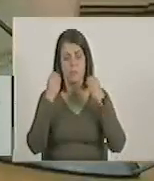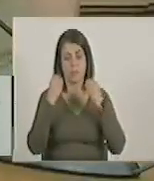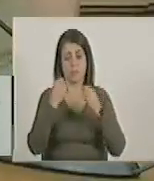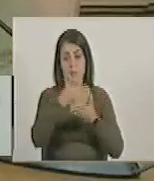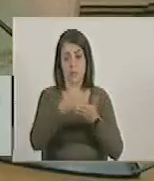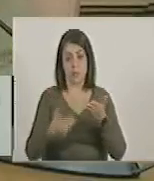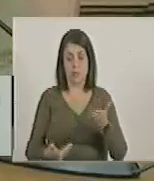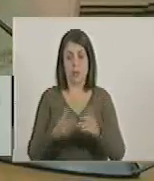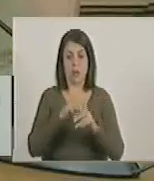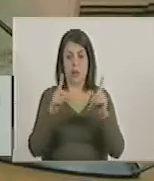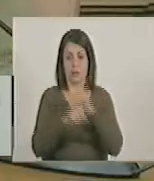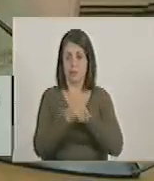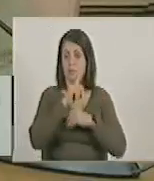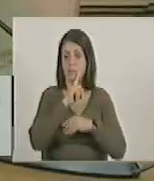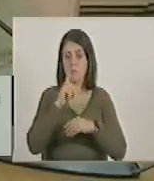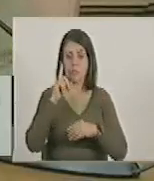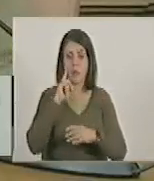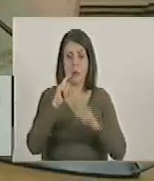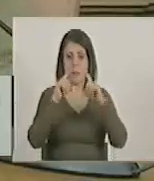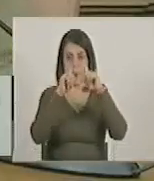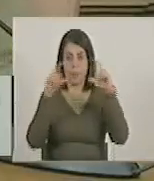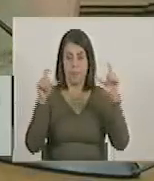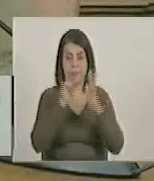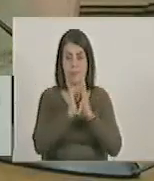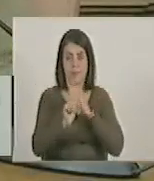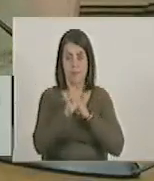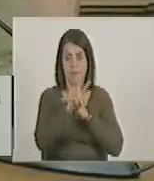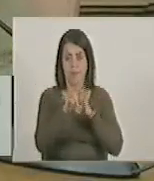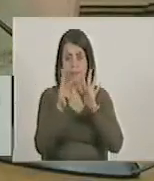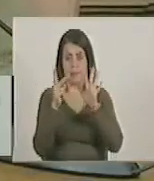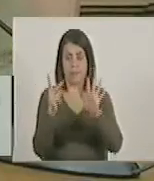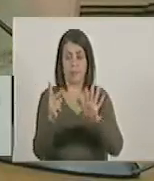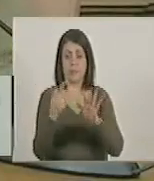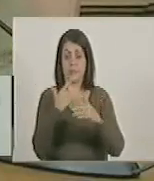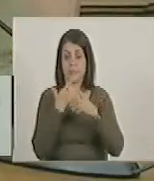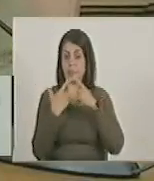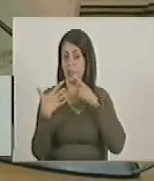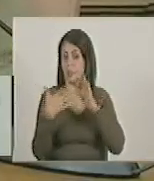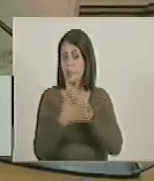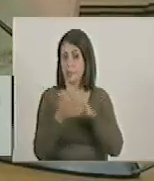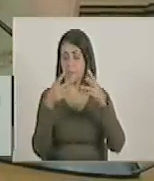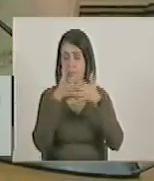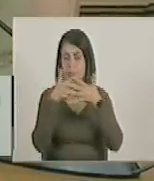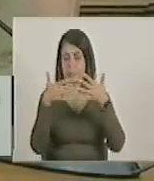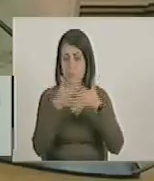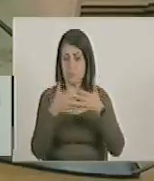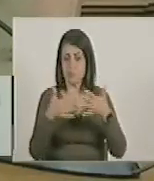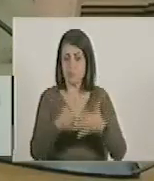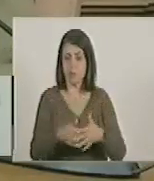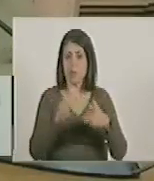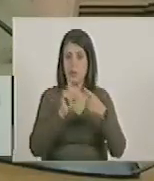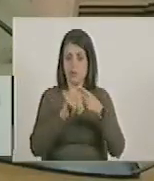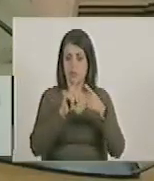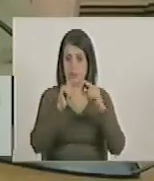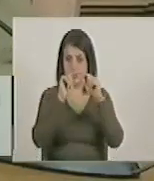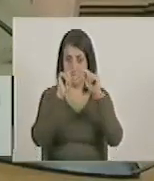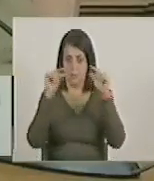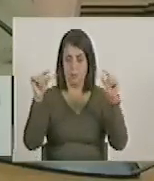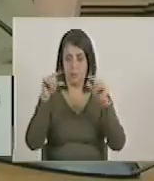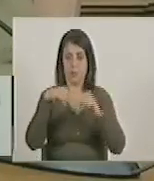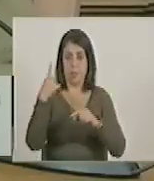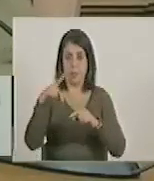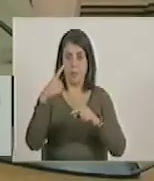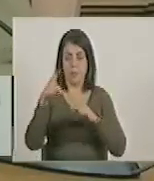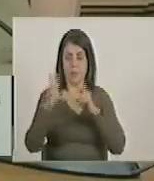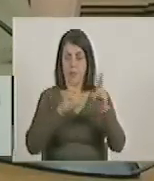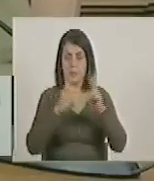con modificación la denominación del epígrafe del artículo 27, el cual queda redactado en los siguientes términos. Epígrafe,